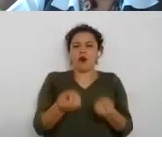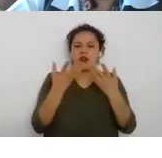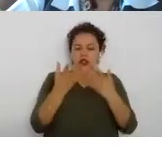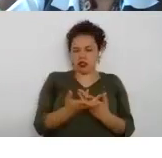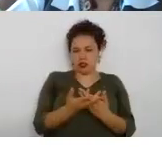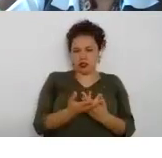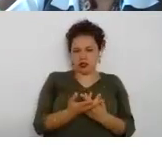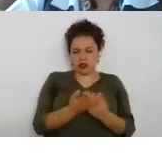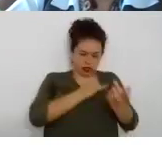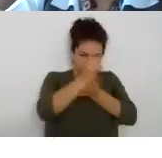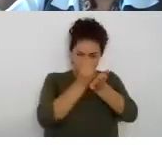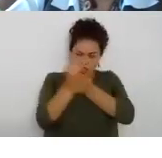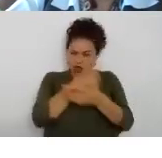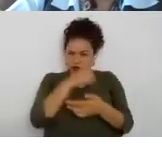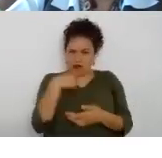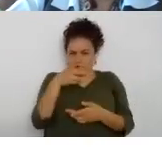de toma de decisión.